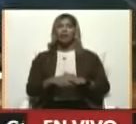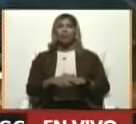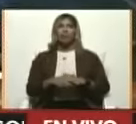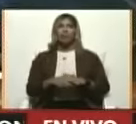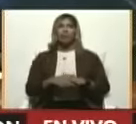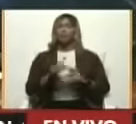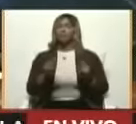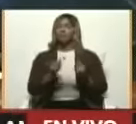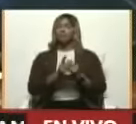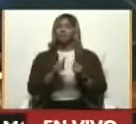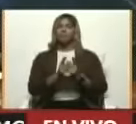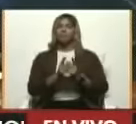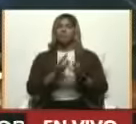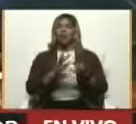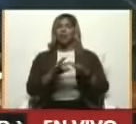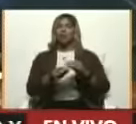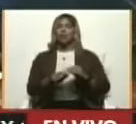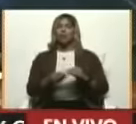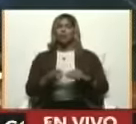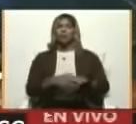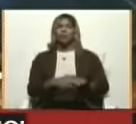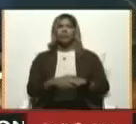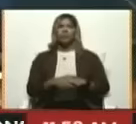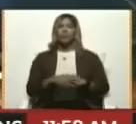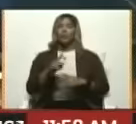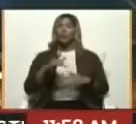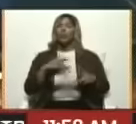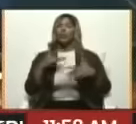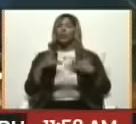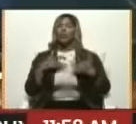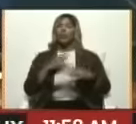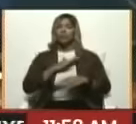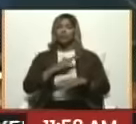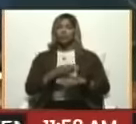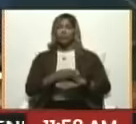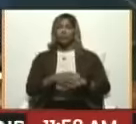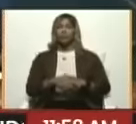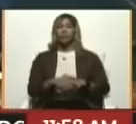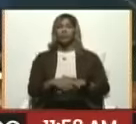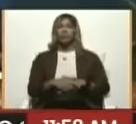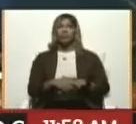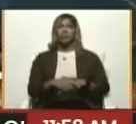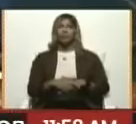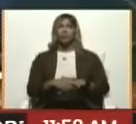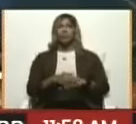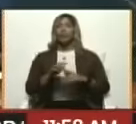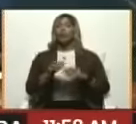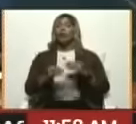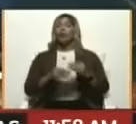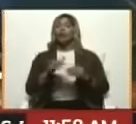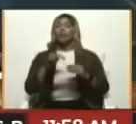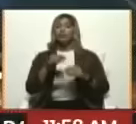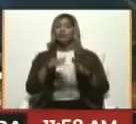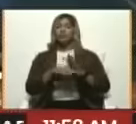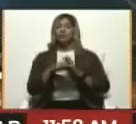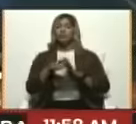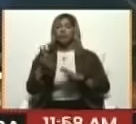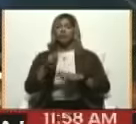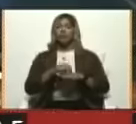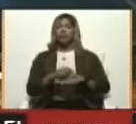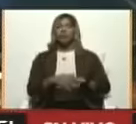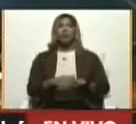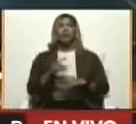este breve resumen de una actividad intensa que se despliega a escala